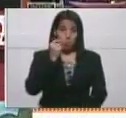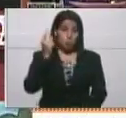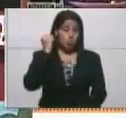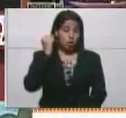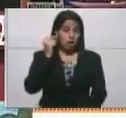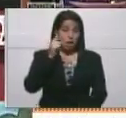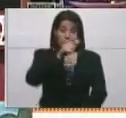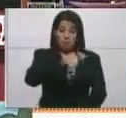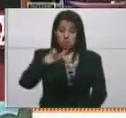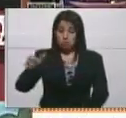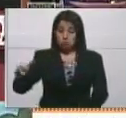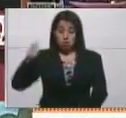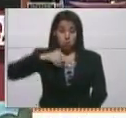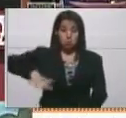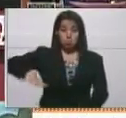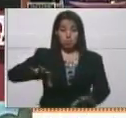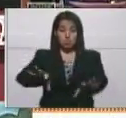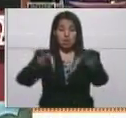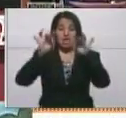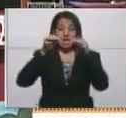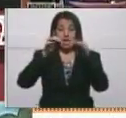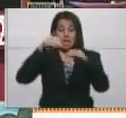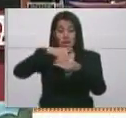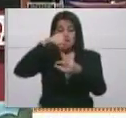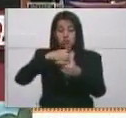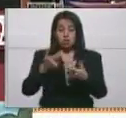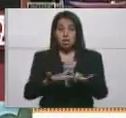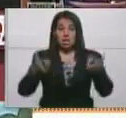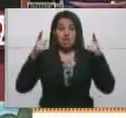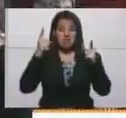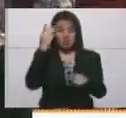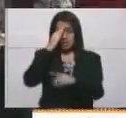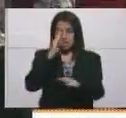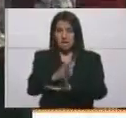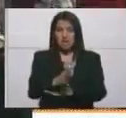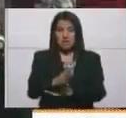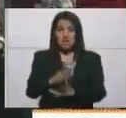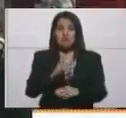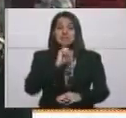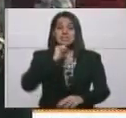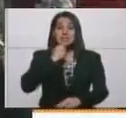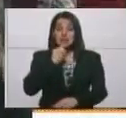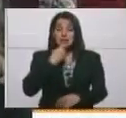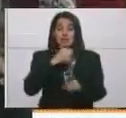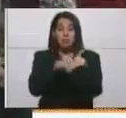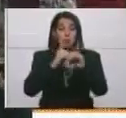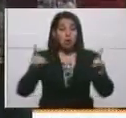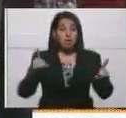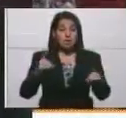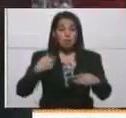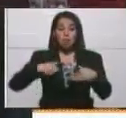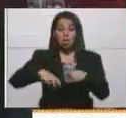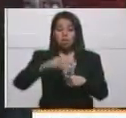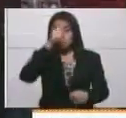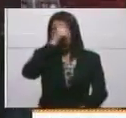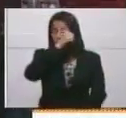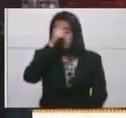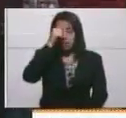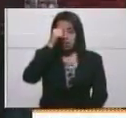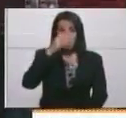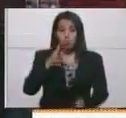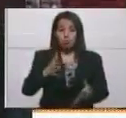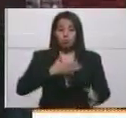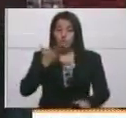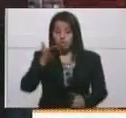va a elegir en elecciones libres, directas, democráticas, secretas, el próximo domingo, para poder asumir